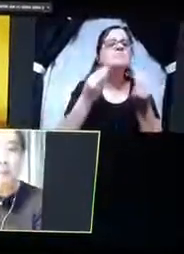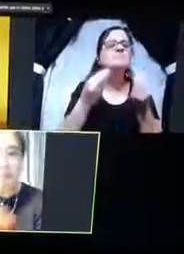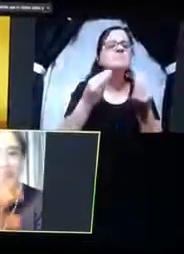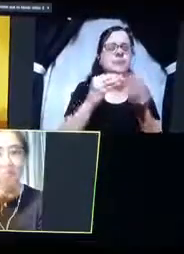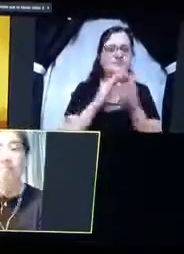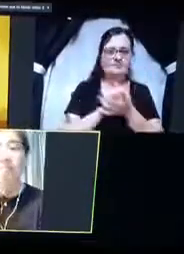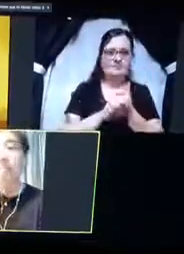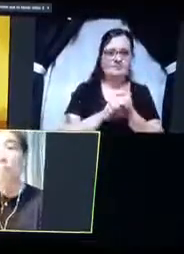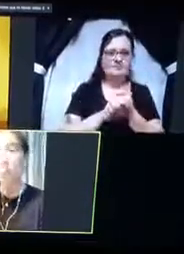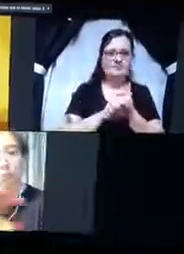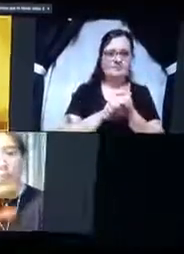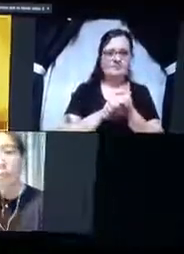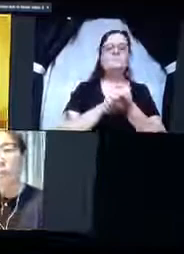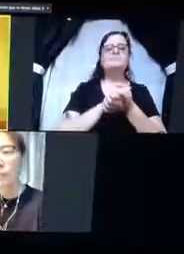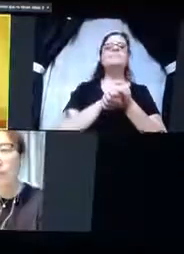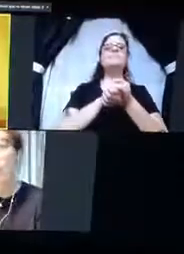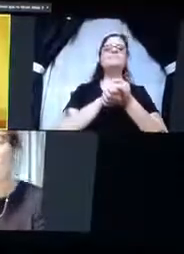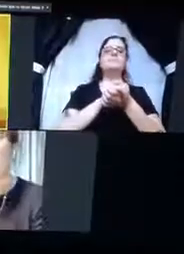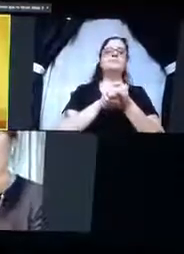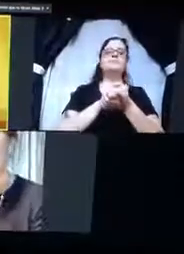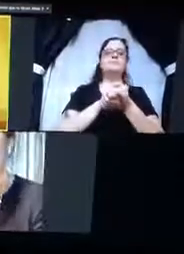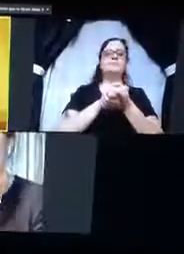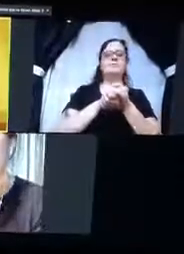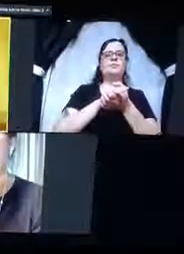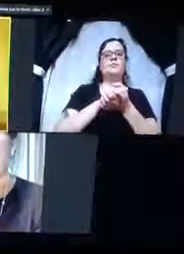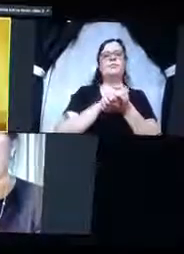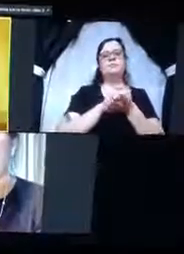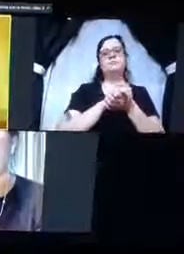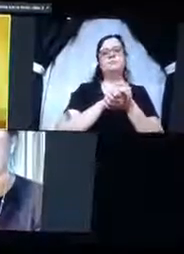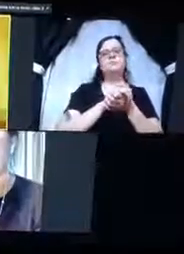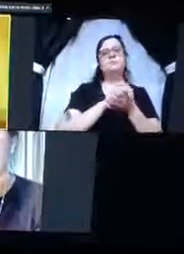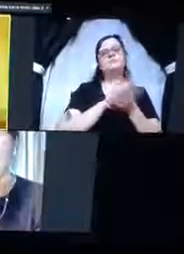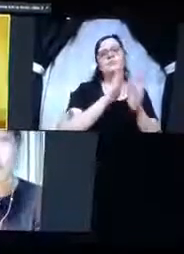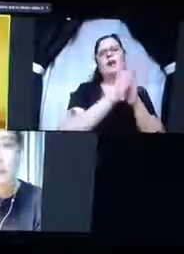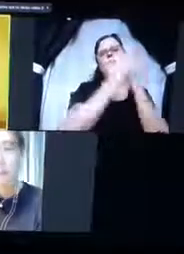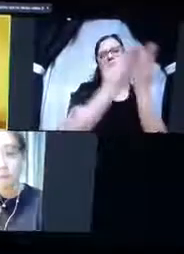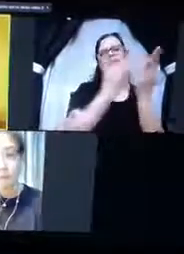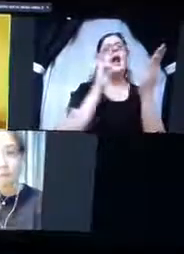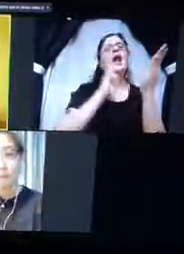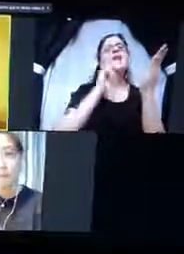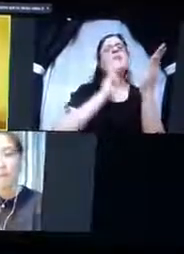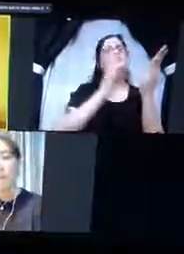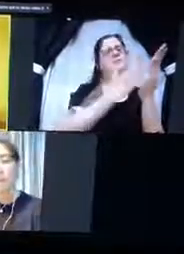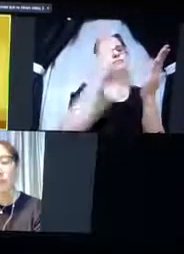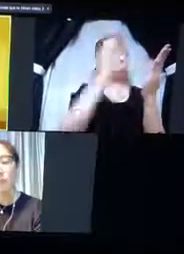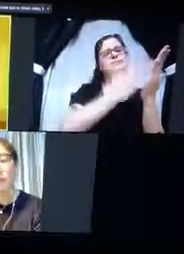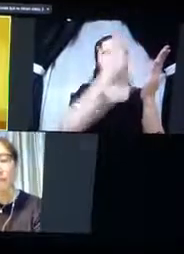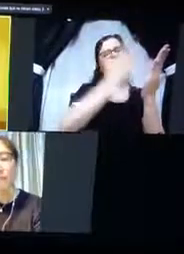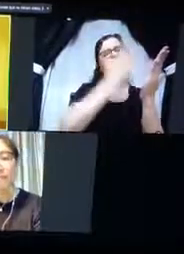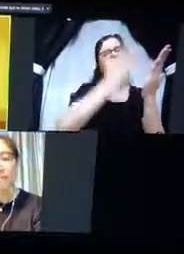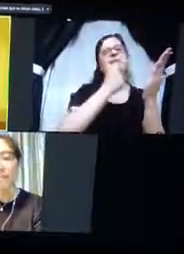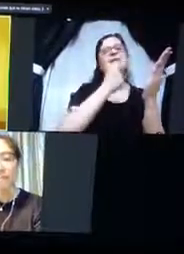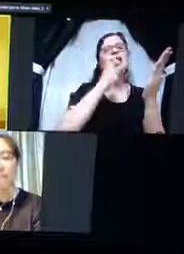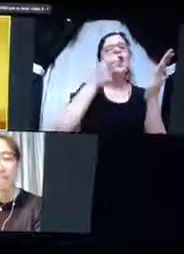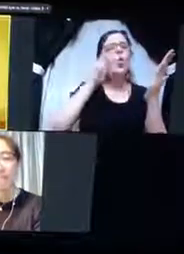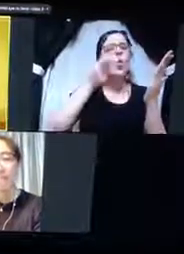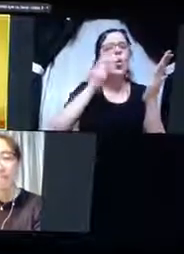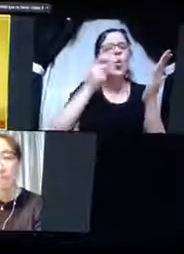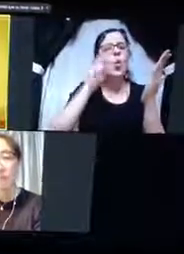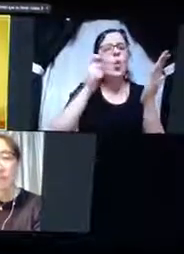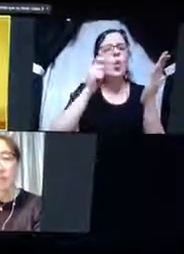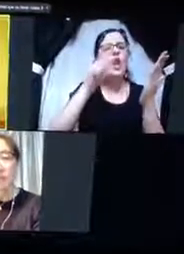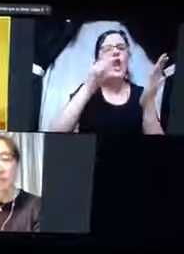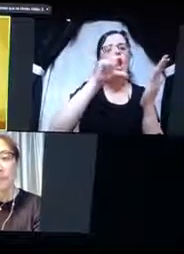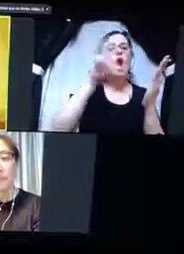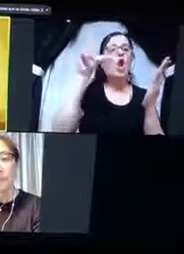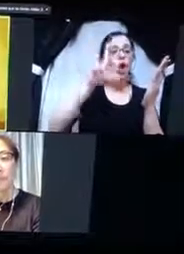Bueno, creo que bueno. Eso y con eso artículos pueden encontrar, si googlean la palabra logogenia van a encontrar un montón de artículos, van a